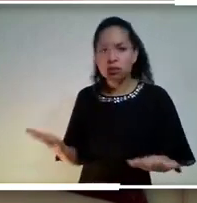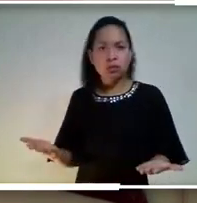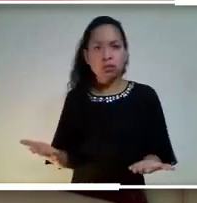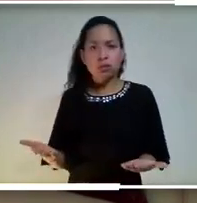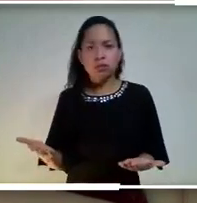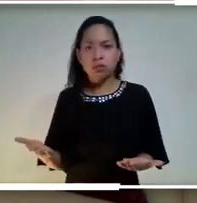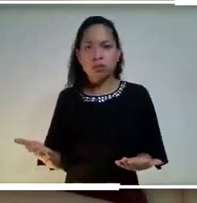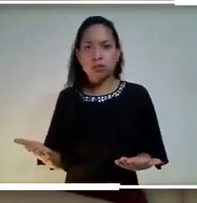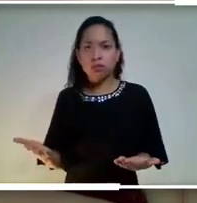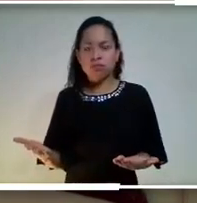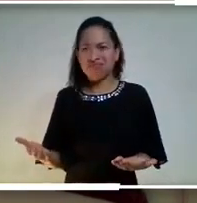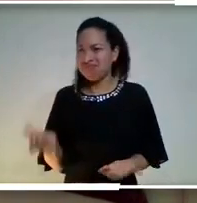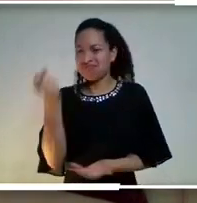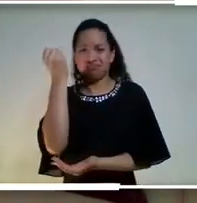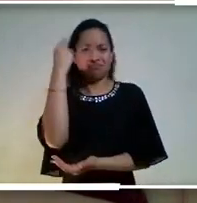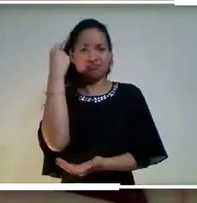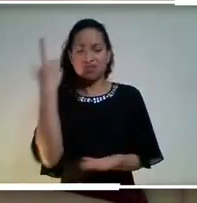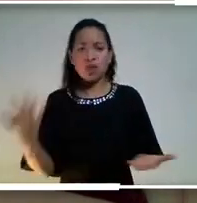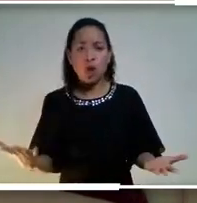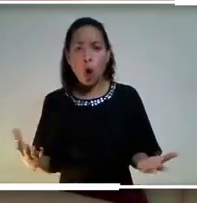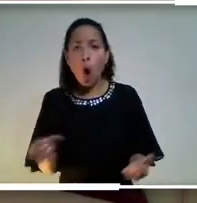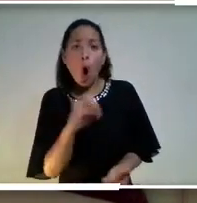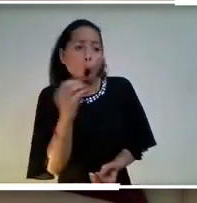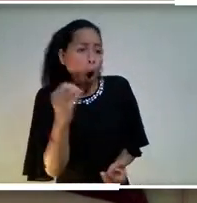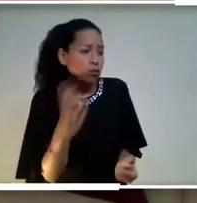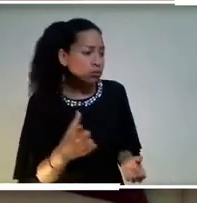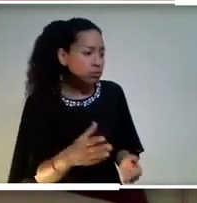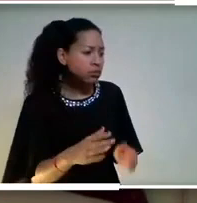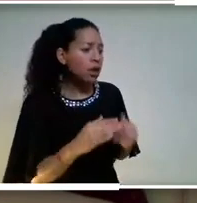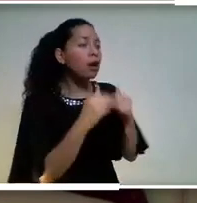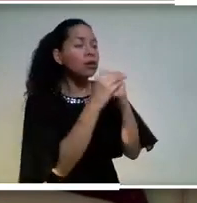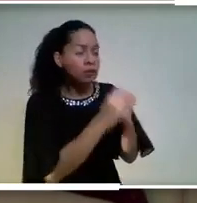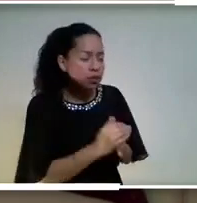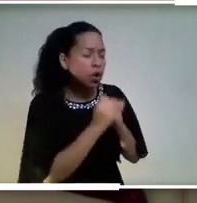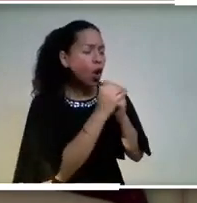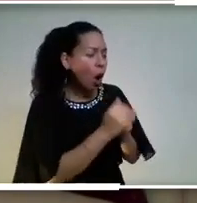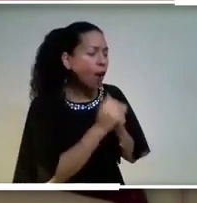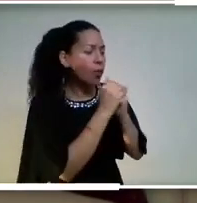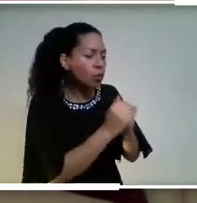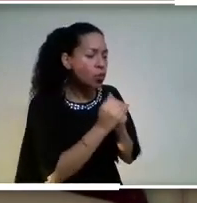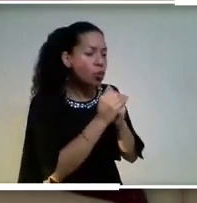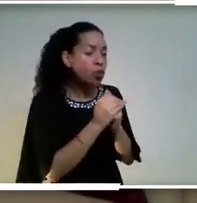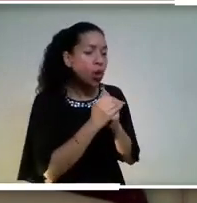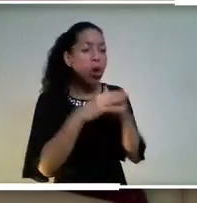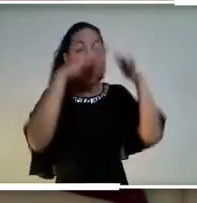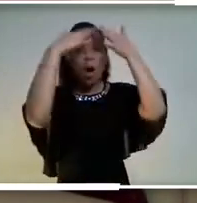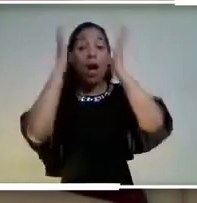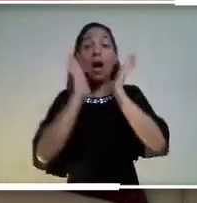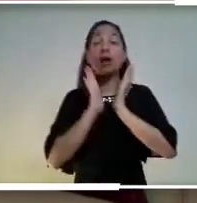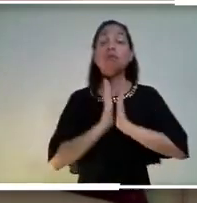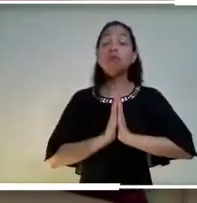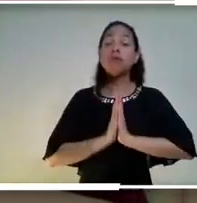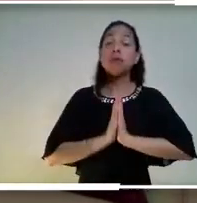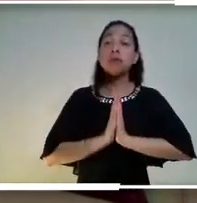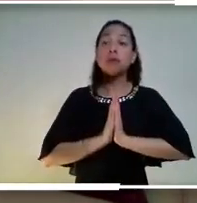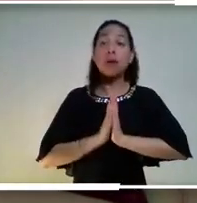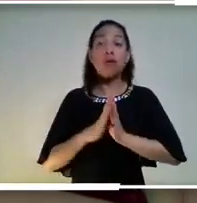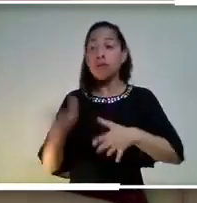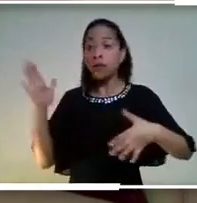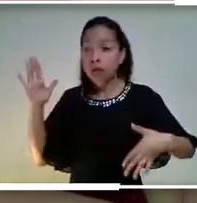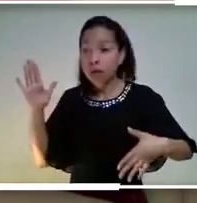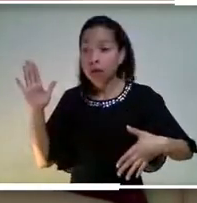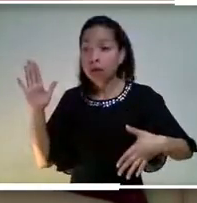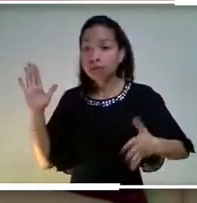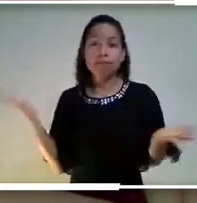esto con todo cariño y respeto mira te cuento algo que nos arroja el usa algo que sucedió hace hace algunas